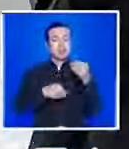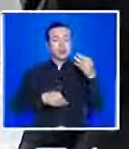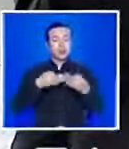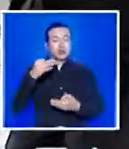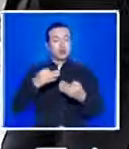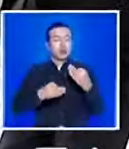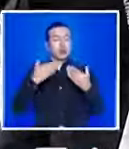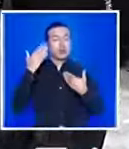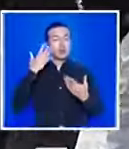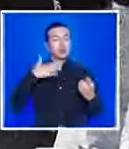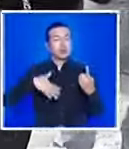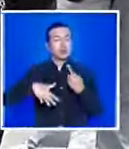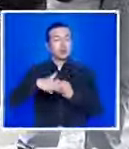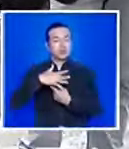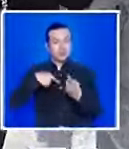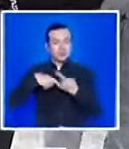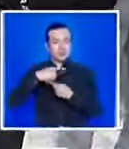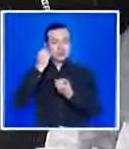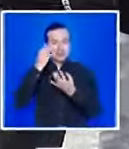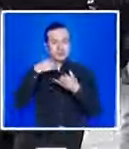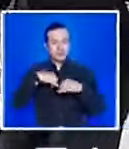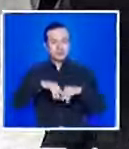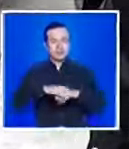Esta es la situación y el ambiente. Volvemos con ustedes.